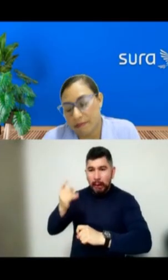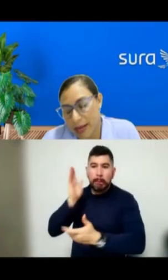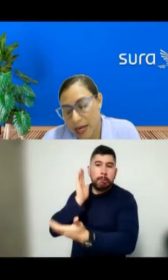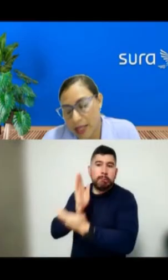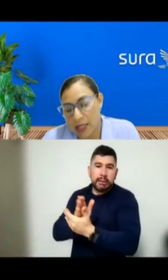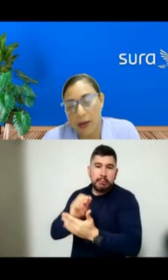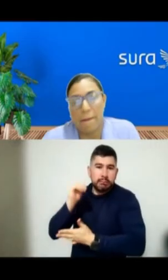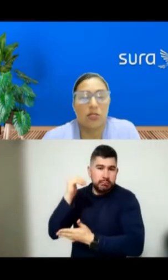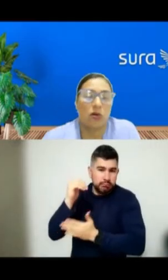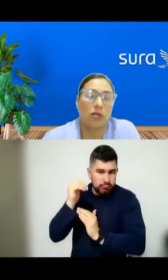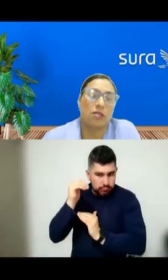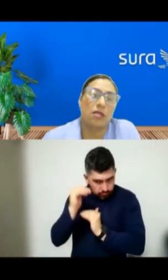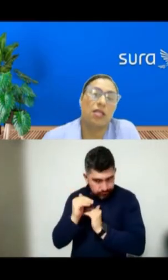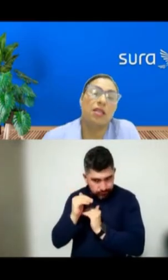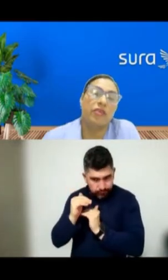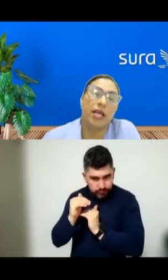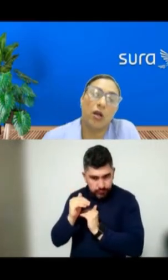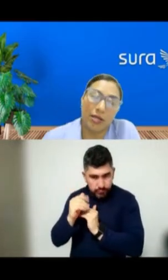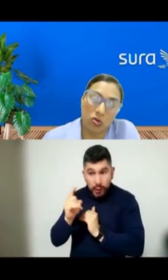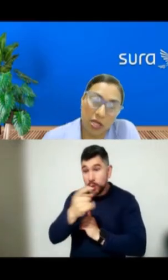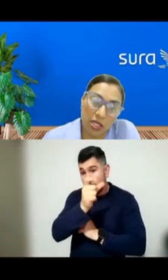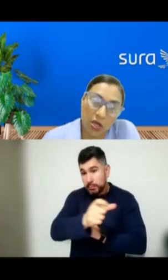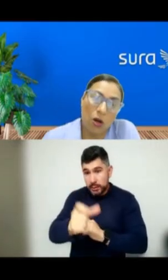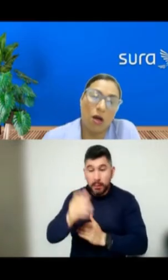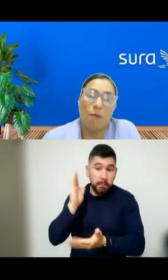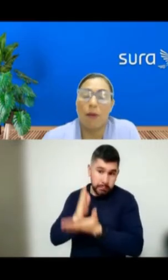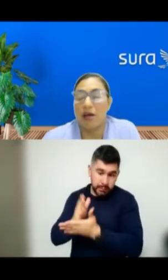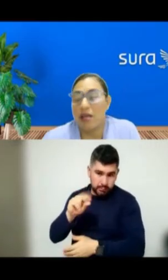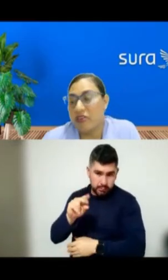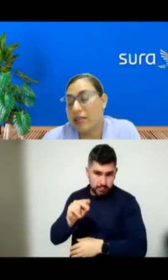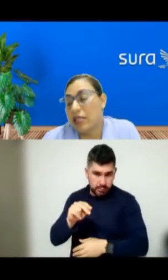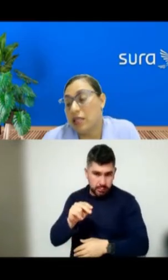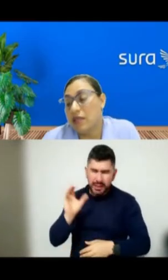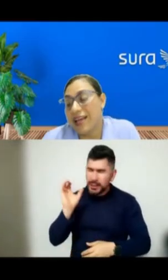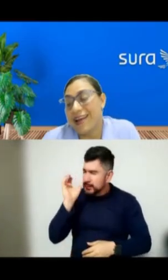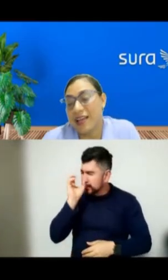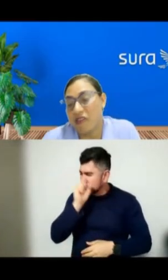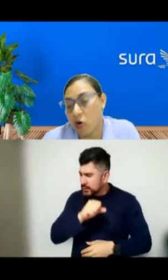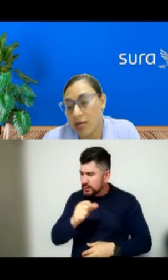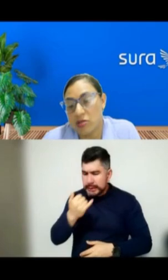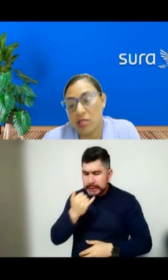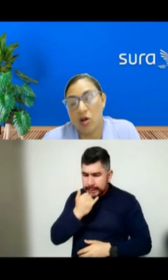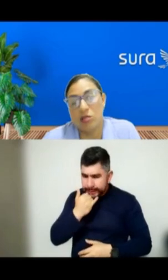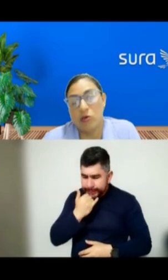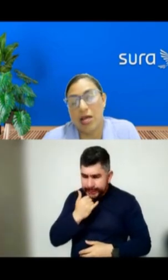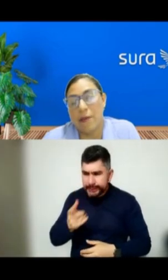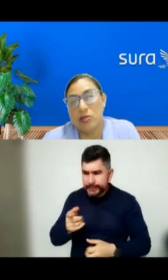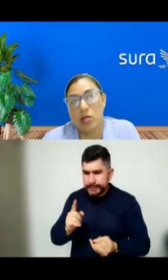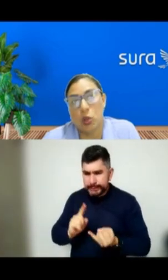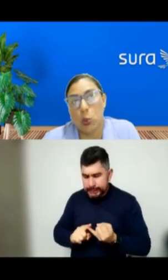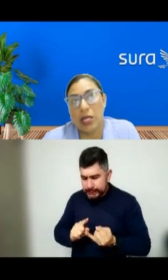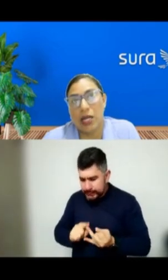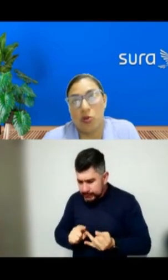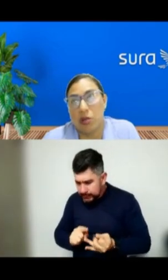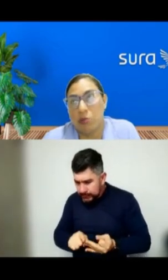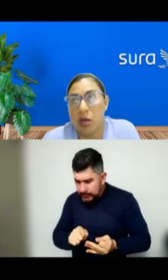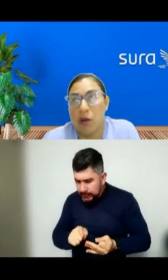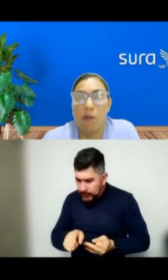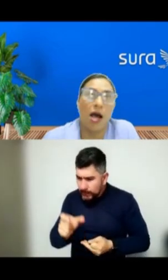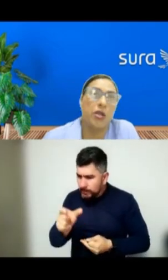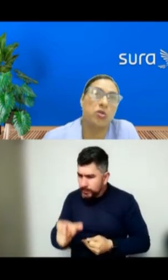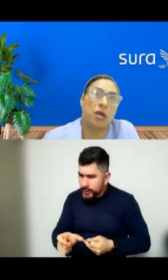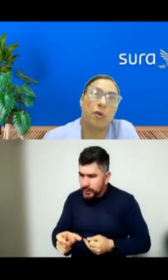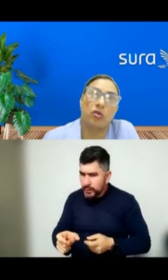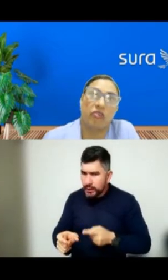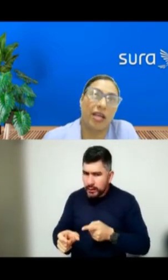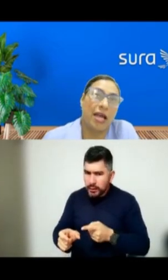peligros para las demás personas. Identifique lo que sucedió, vamos a identificar qué fue lo que sucedió, si fue que la persona tuvo una lipotimia